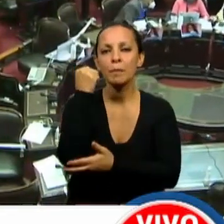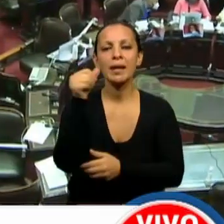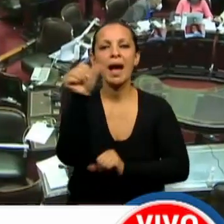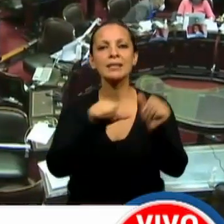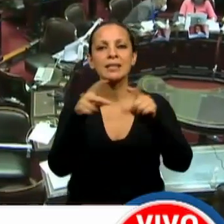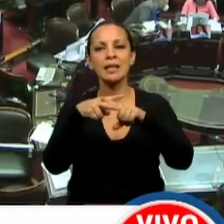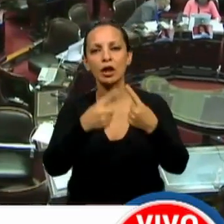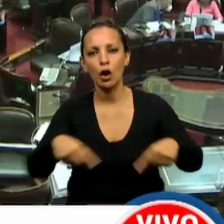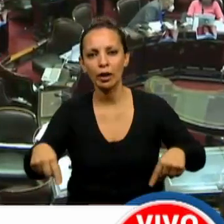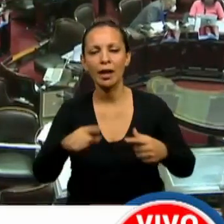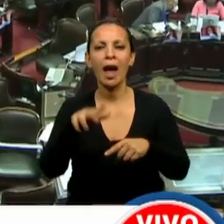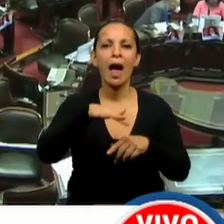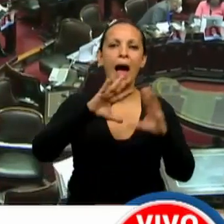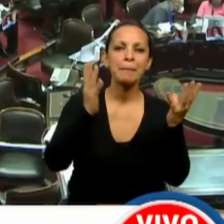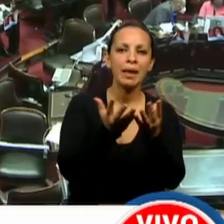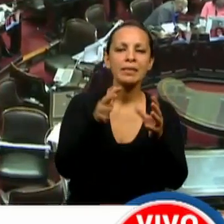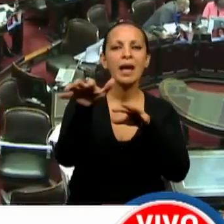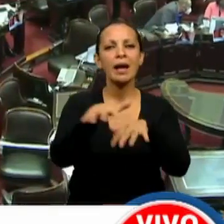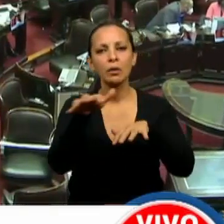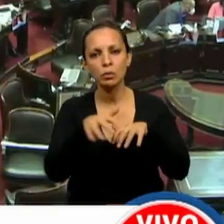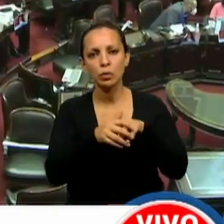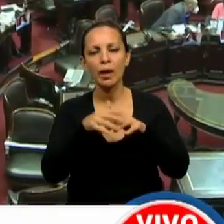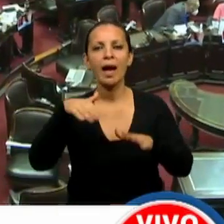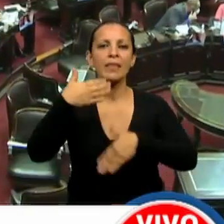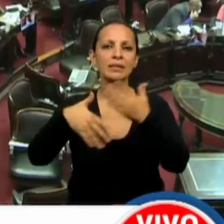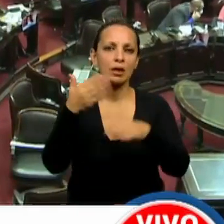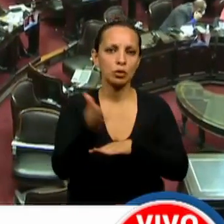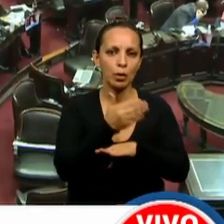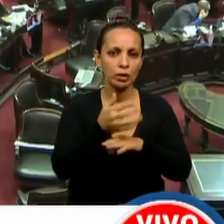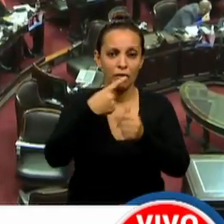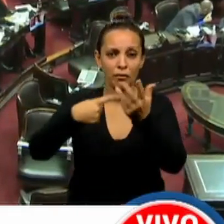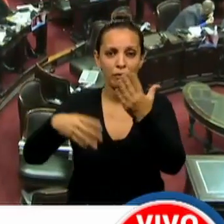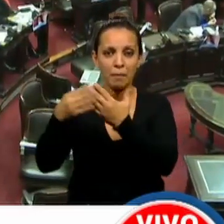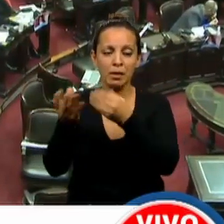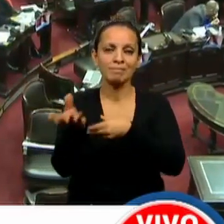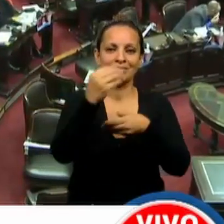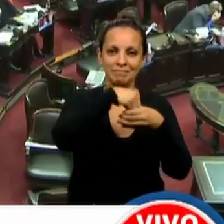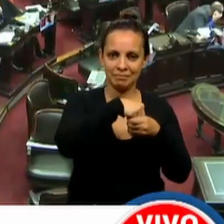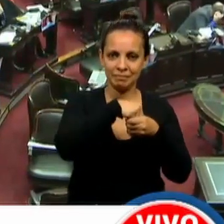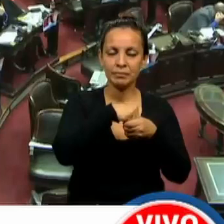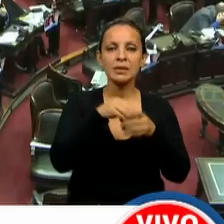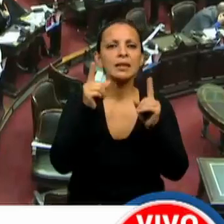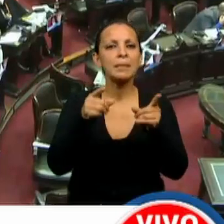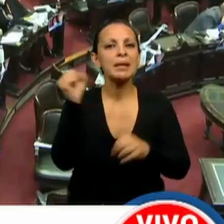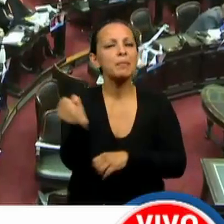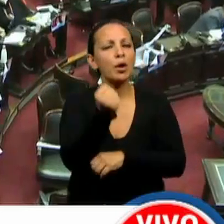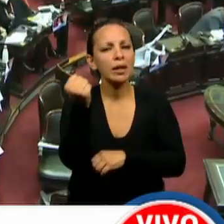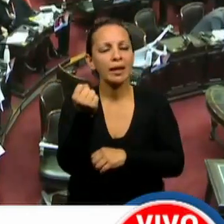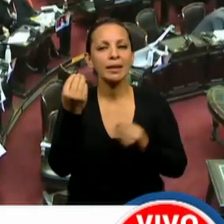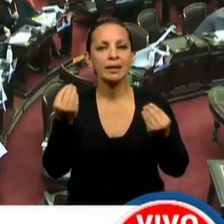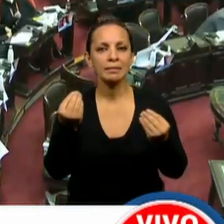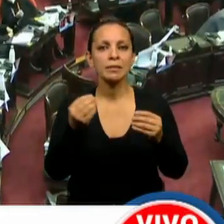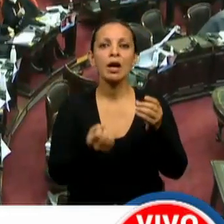Tecnología, Ambiente, Agricultura y Desarrollo Productivo, y algo muy importante, la participación de